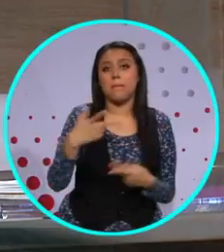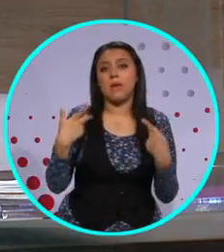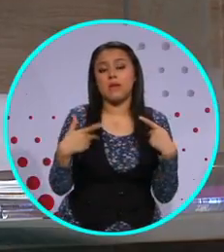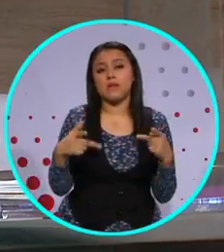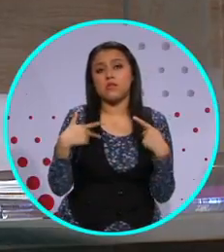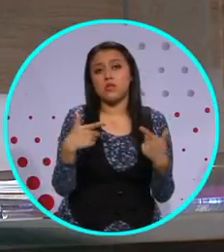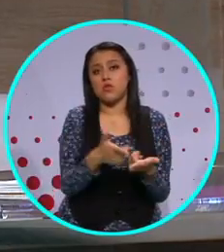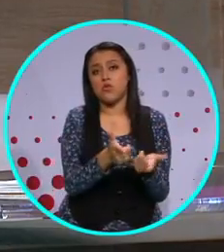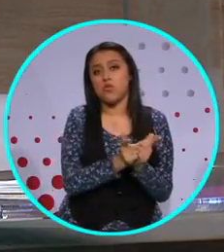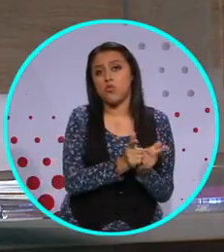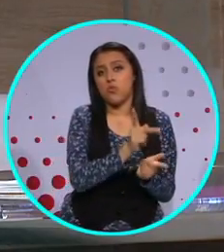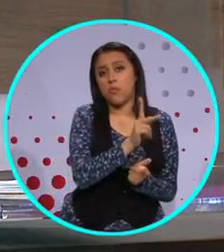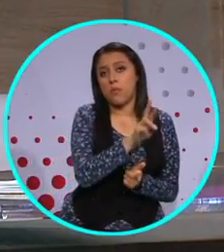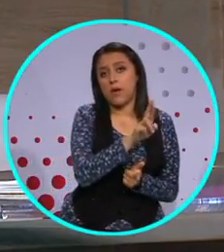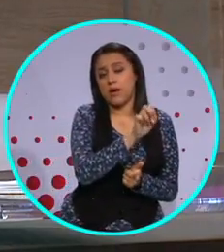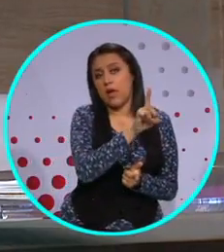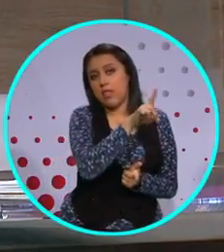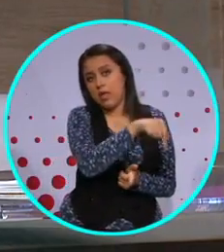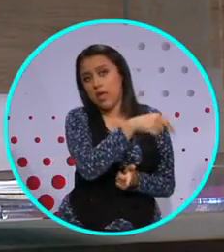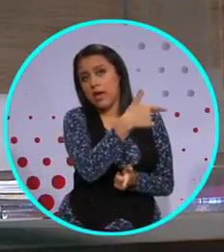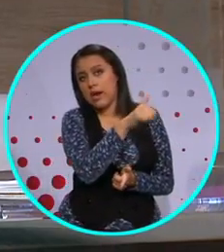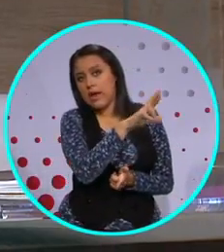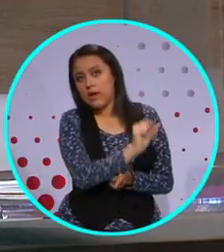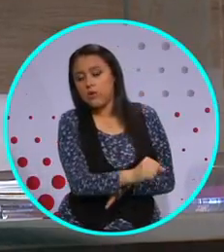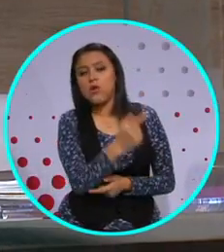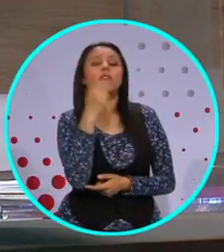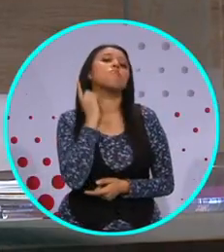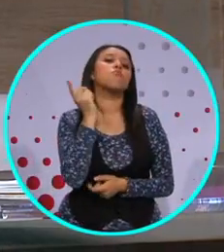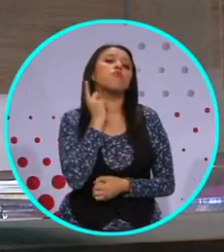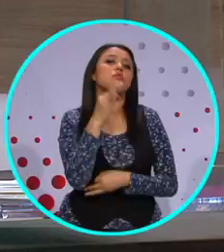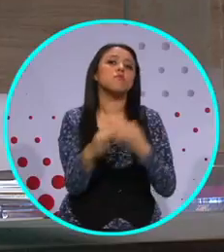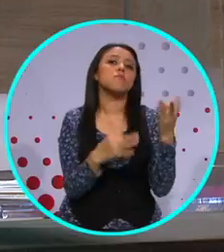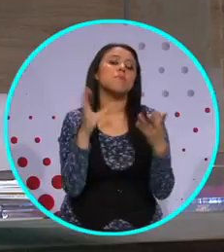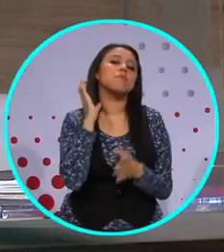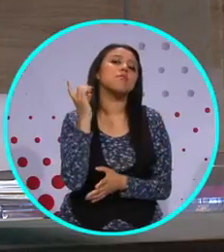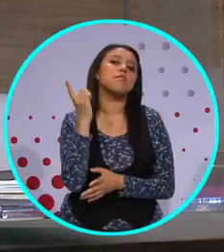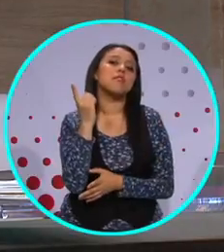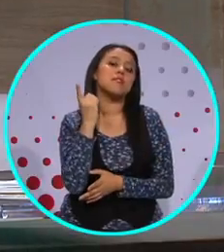perredista graco ramírez y los actuales diputados del congreso local